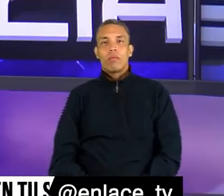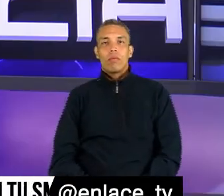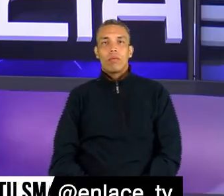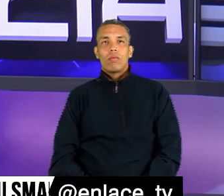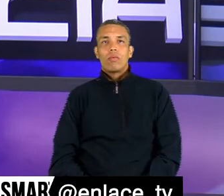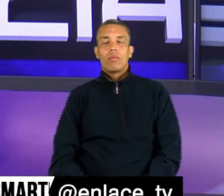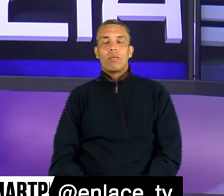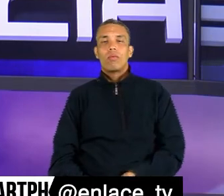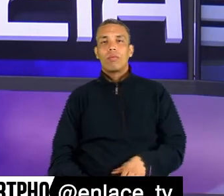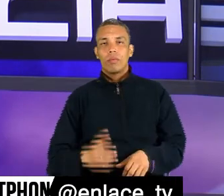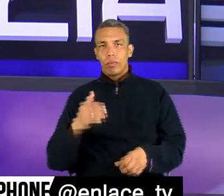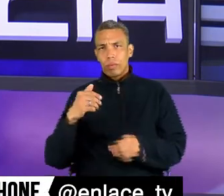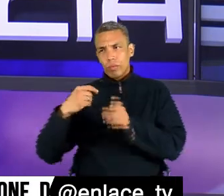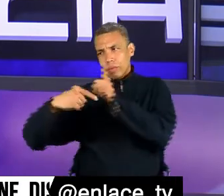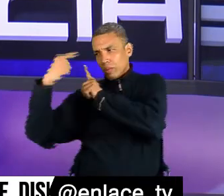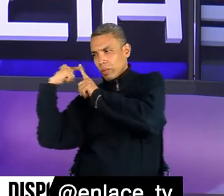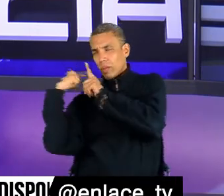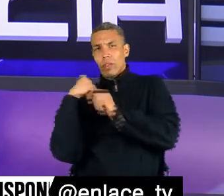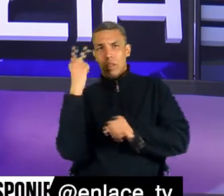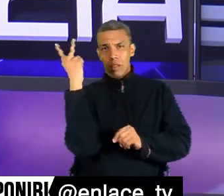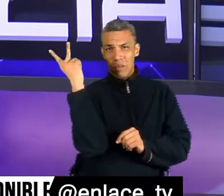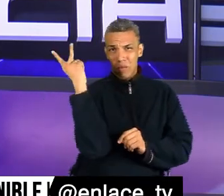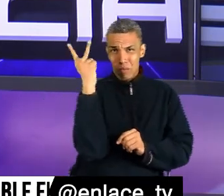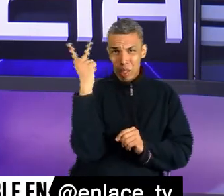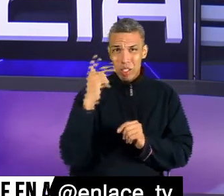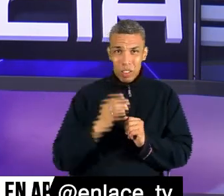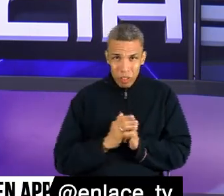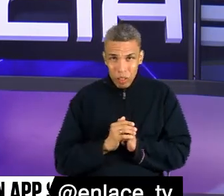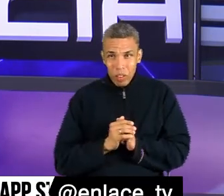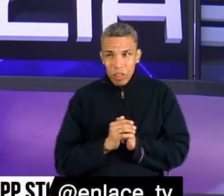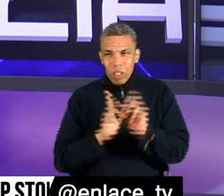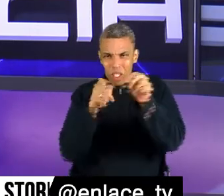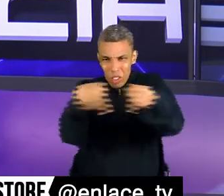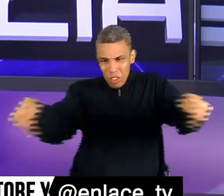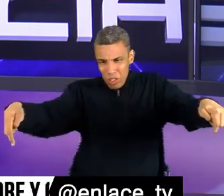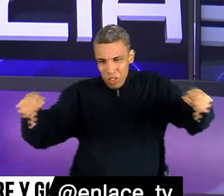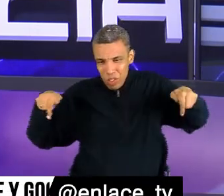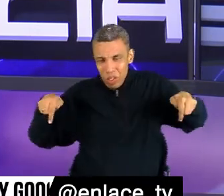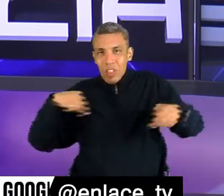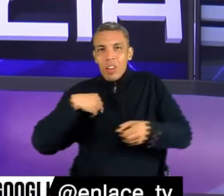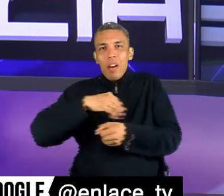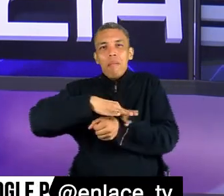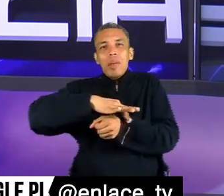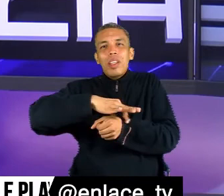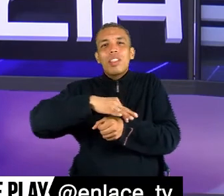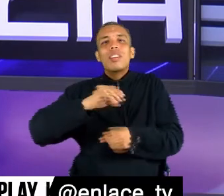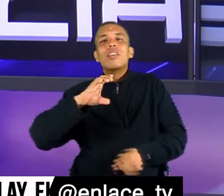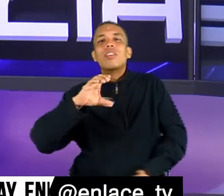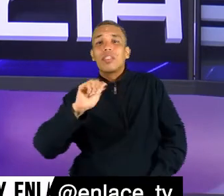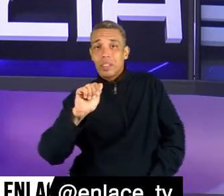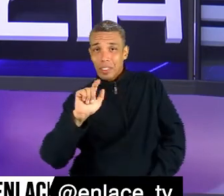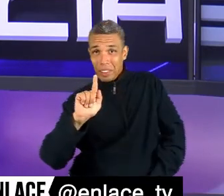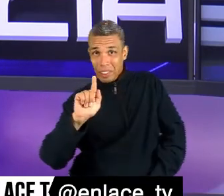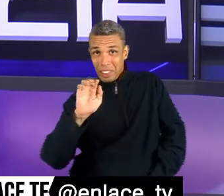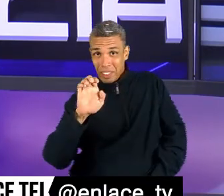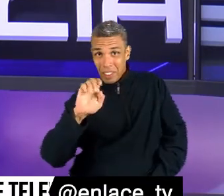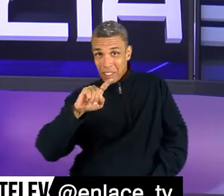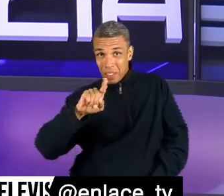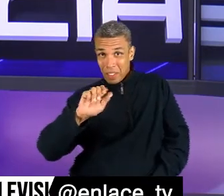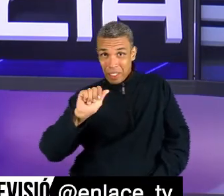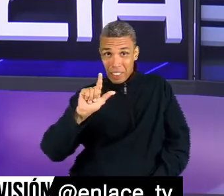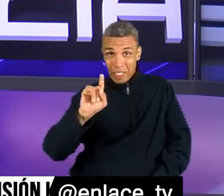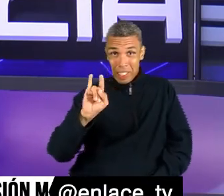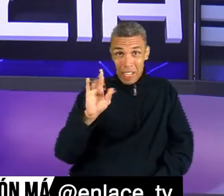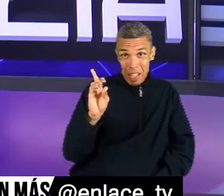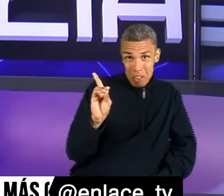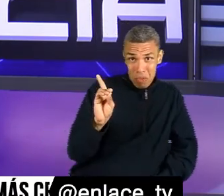Desde el pasado viernes dejó de funcionar el sistema de aire acondicionado de la sede administrativa de la EPS Café Salud. En medio de